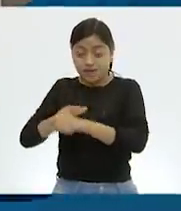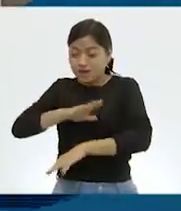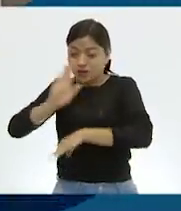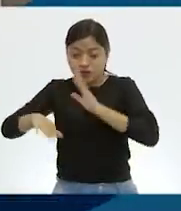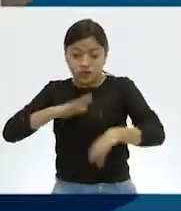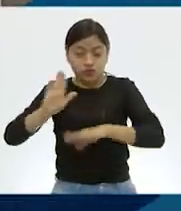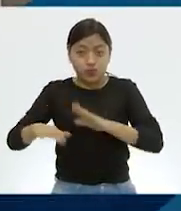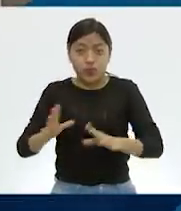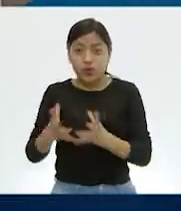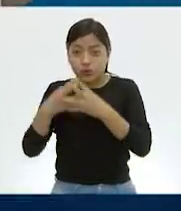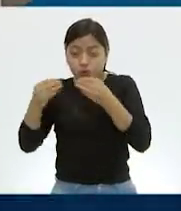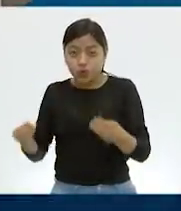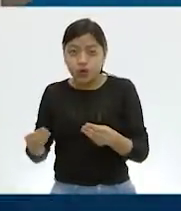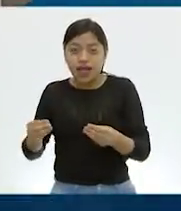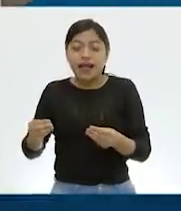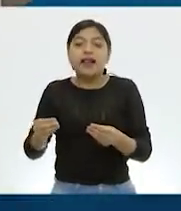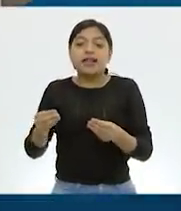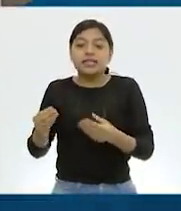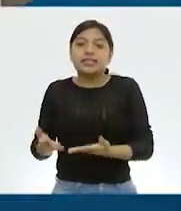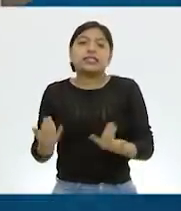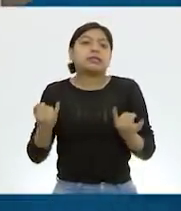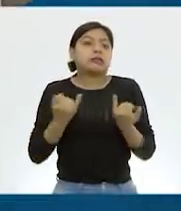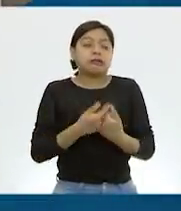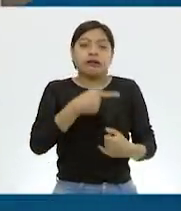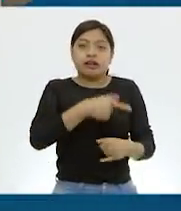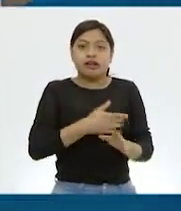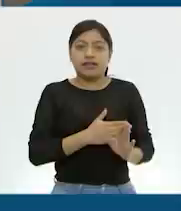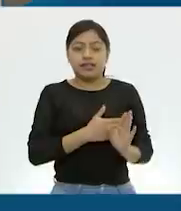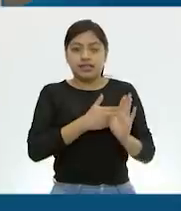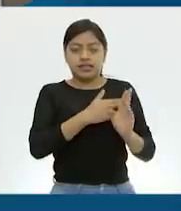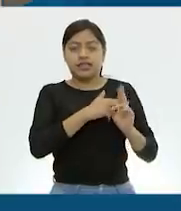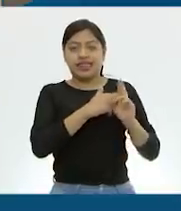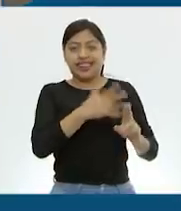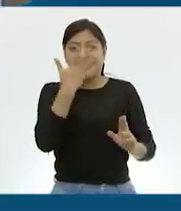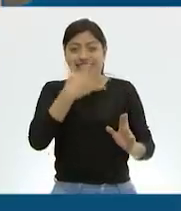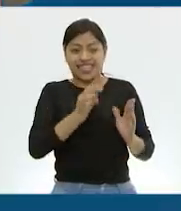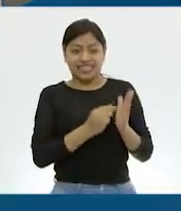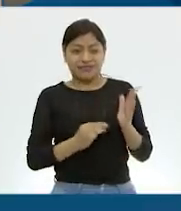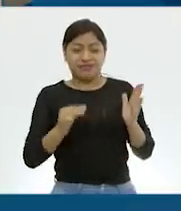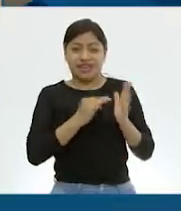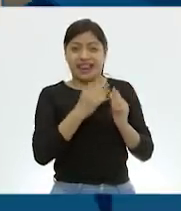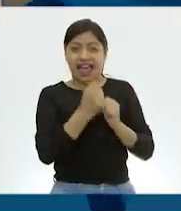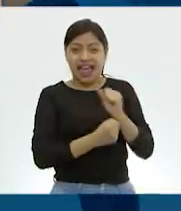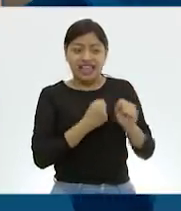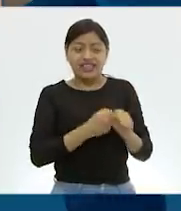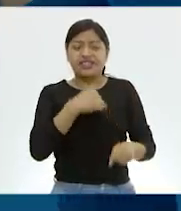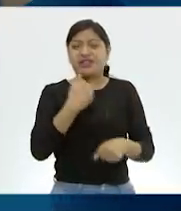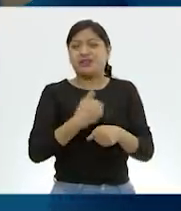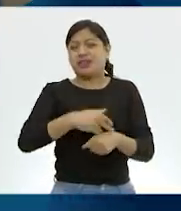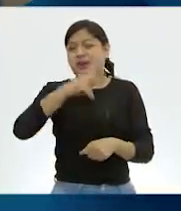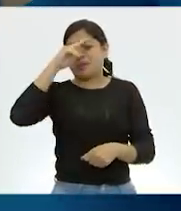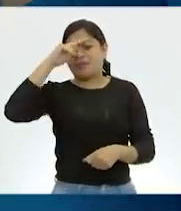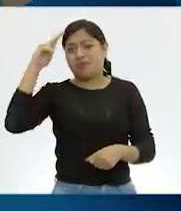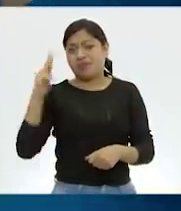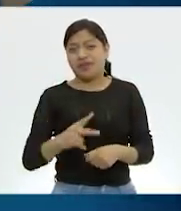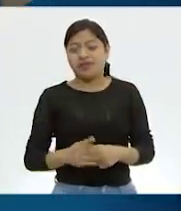haberse extinguido en tiempos normales en 10.000 años. De ese es el tamaño de la extinción.